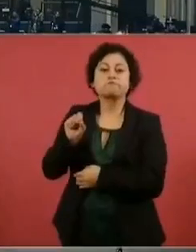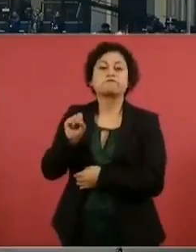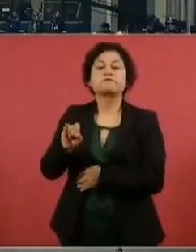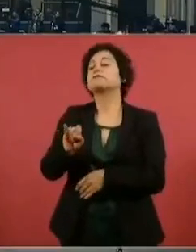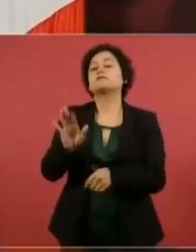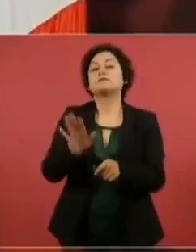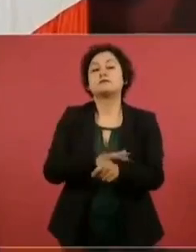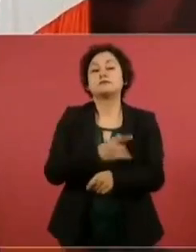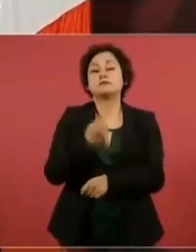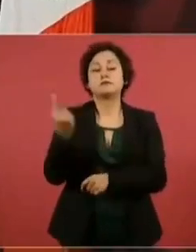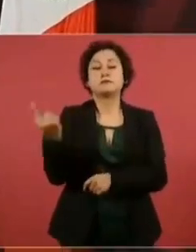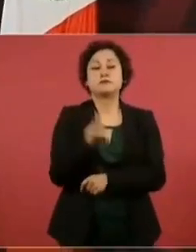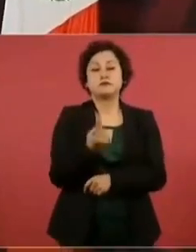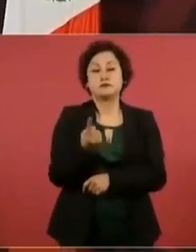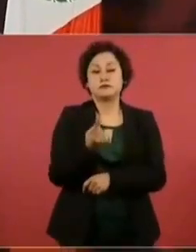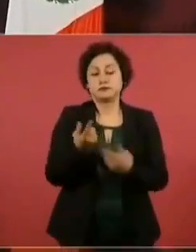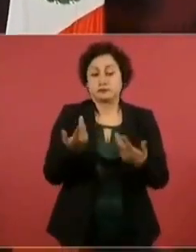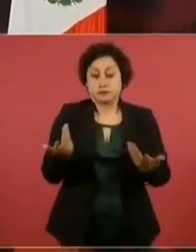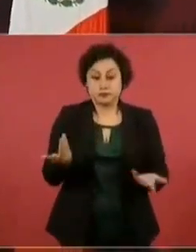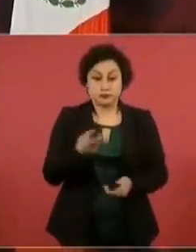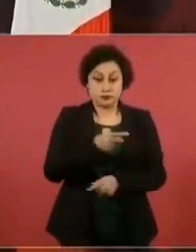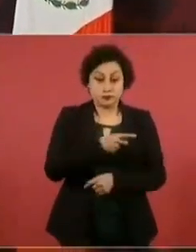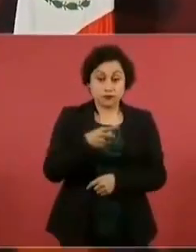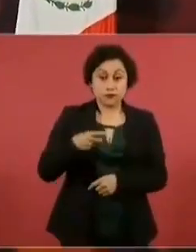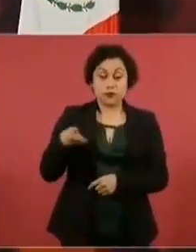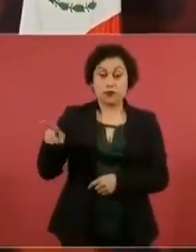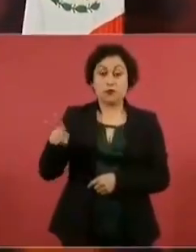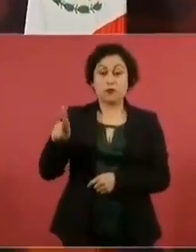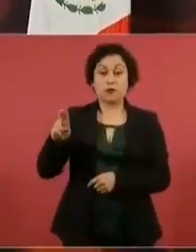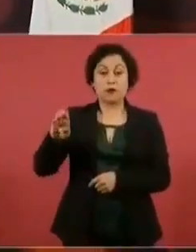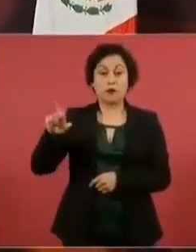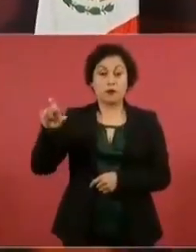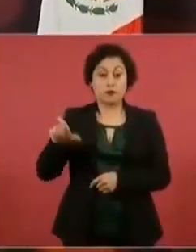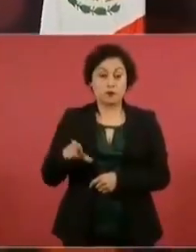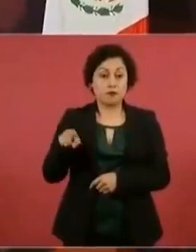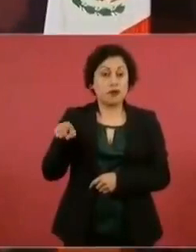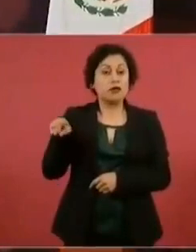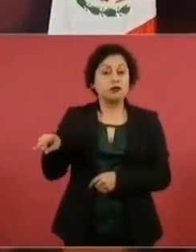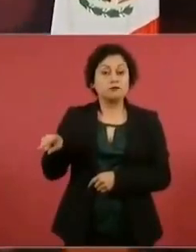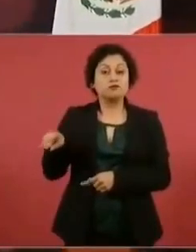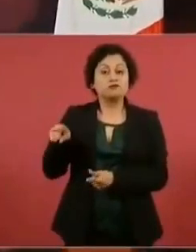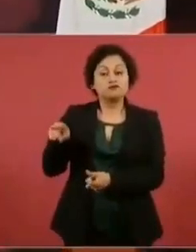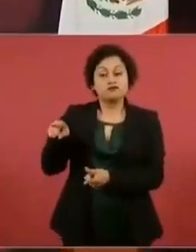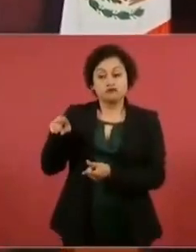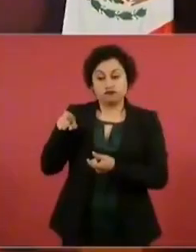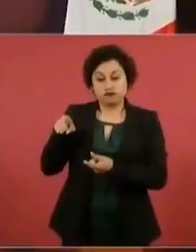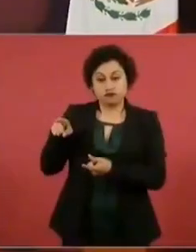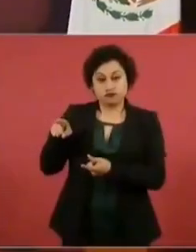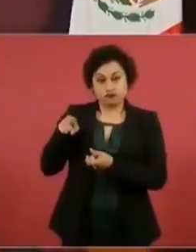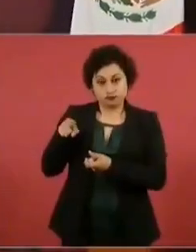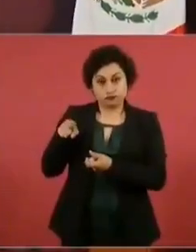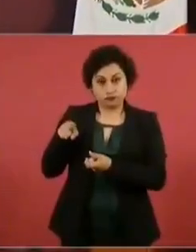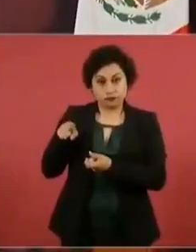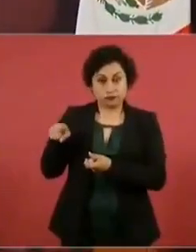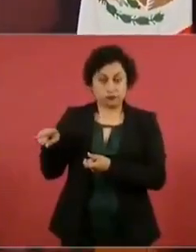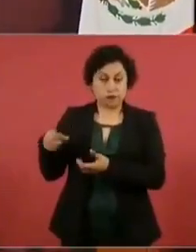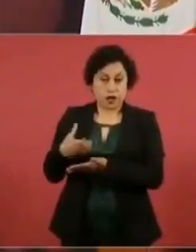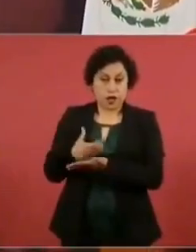ingreso que tiene que entregar Pemex por su pago de derecho